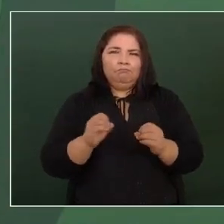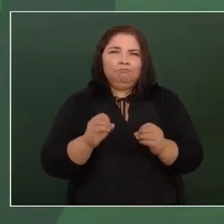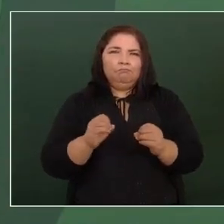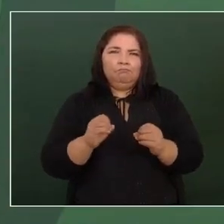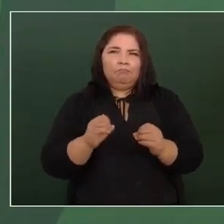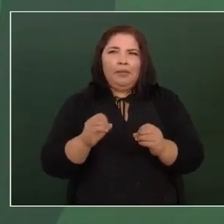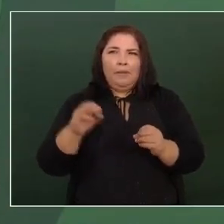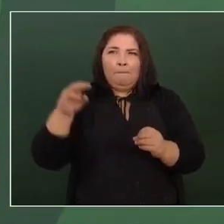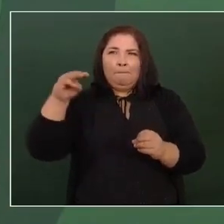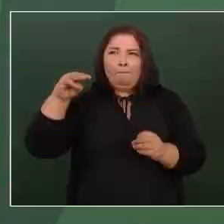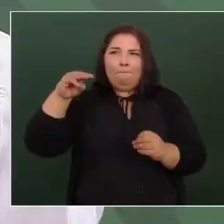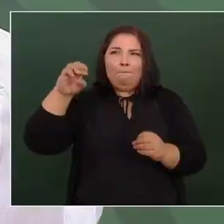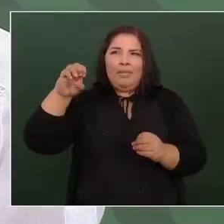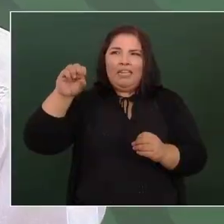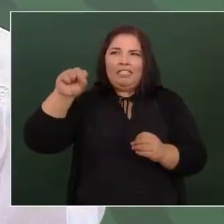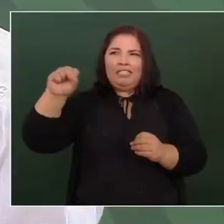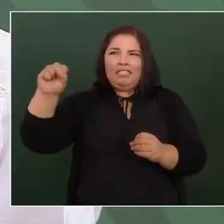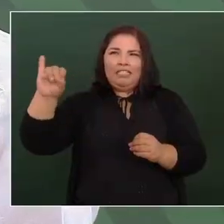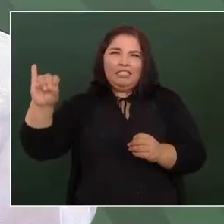Messi,